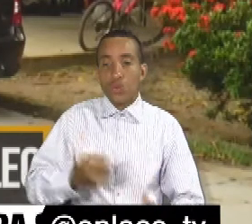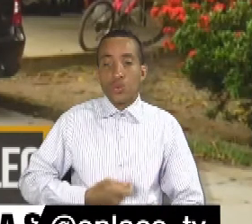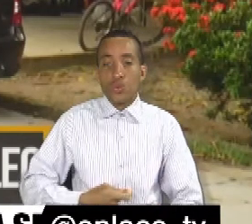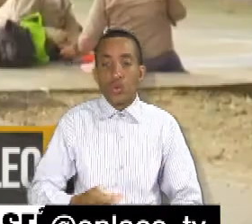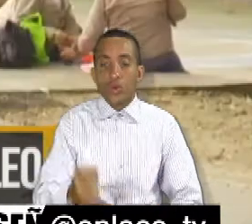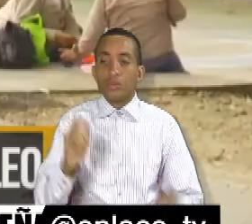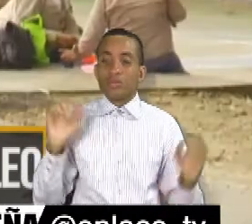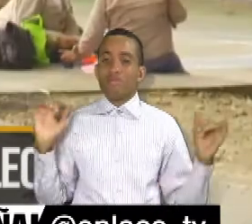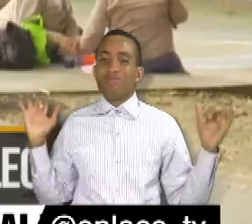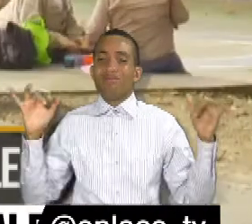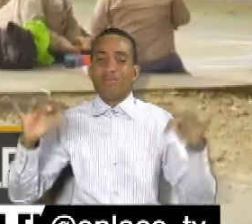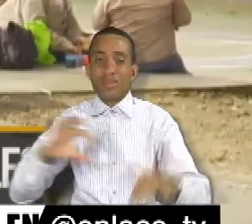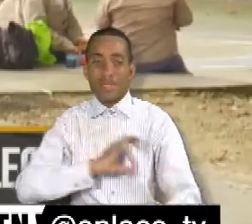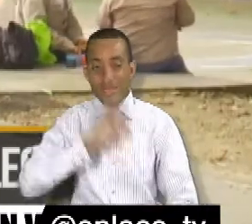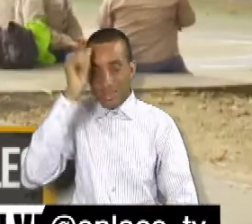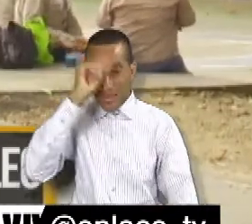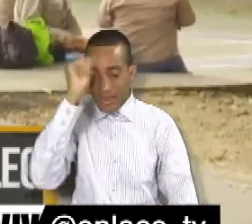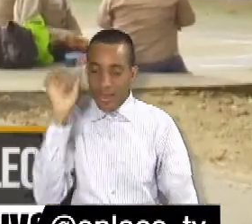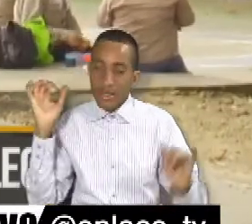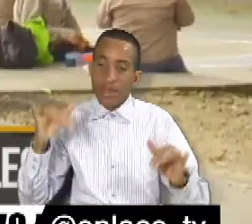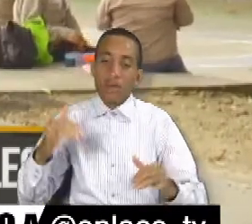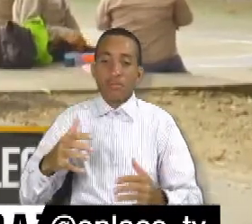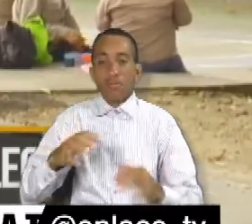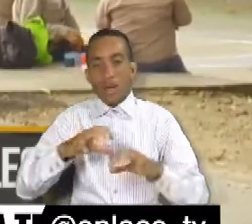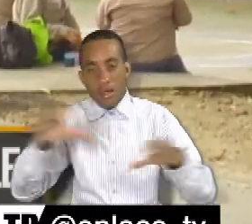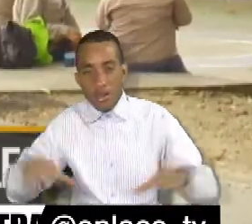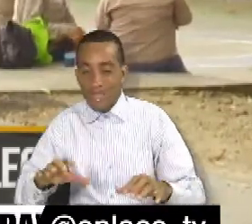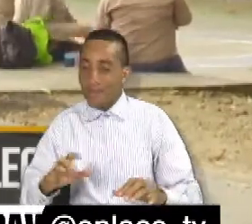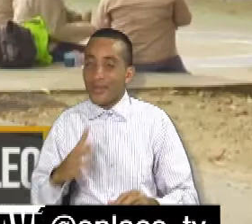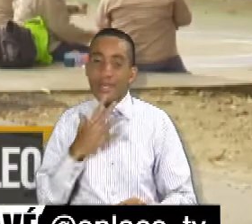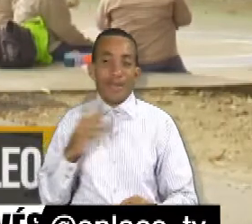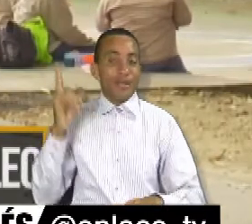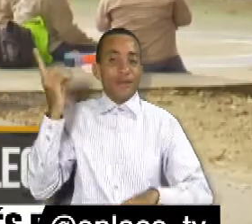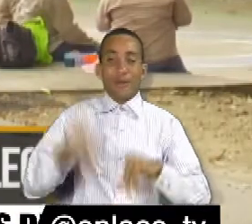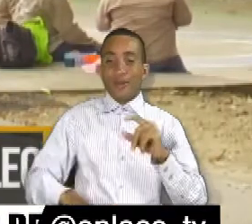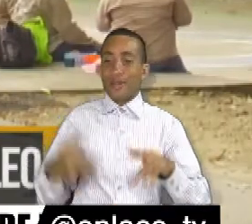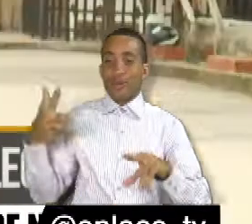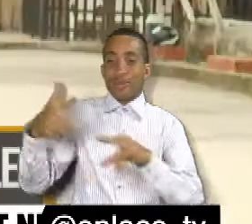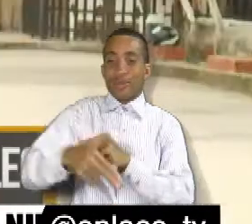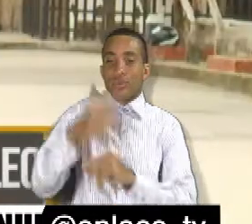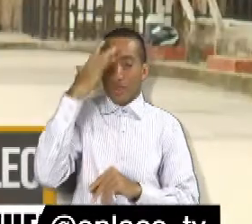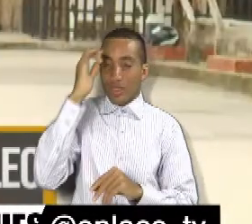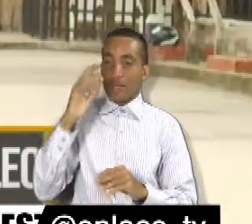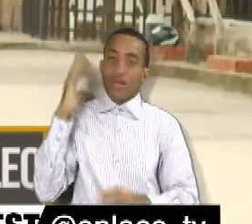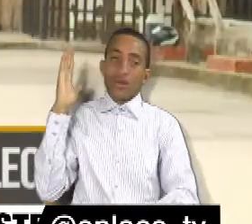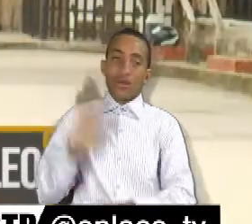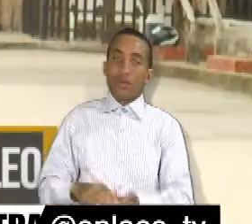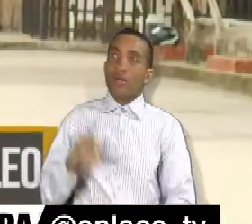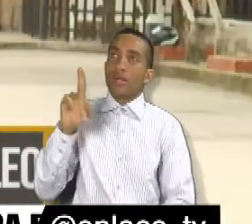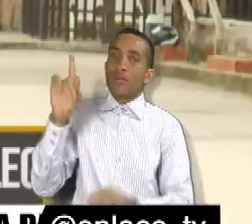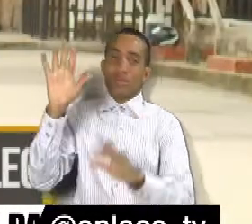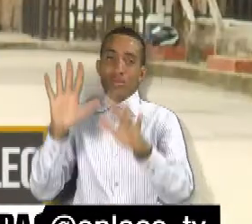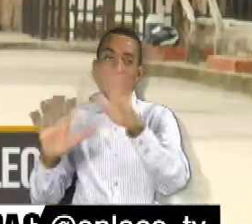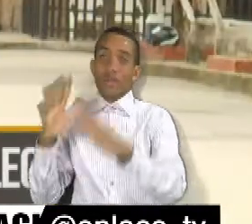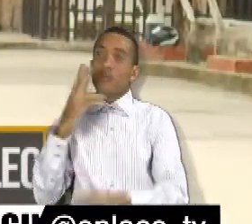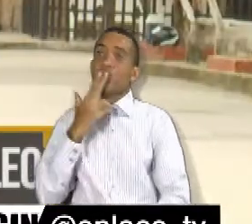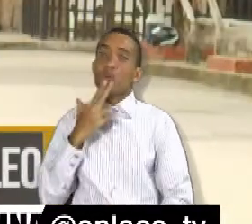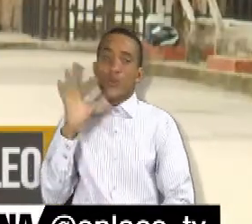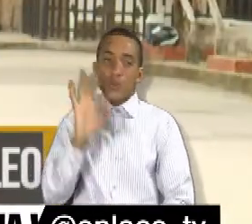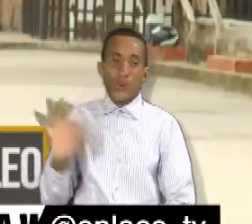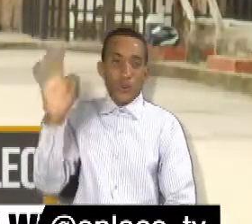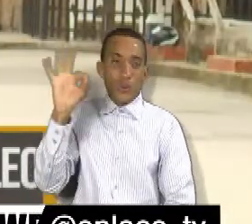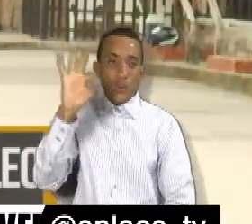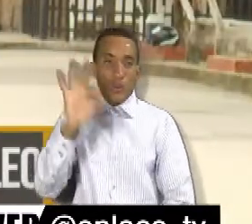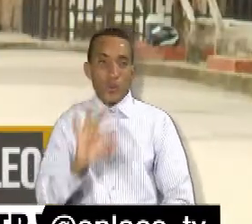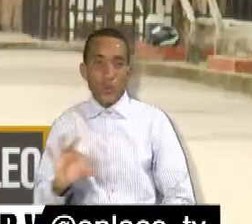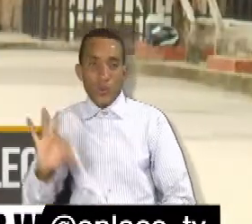semana, actividad que ahora deberá cancelarse por lo menos allí por la amenaza que representan las abejas. Y el campeonato de minitejo que tienen pendiente ahí, no sé